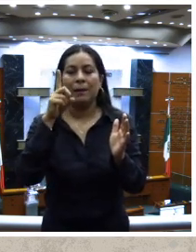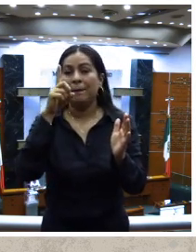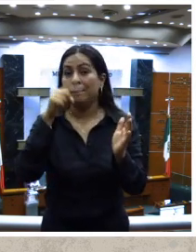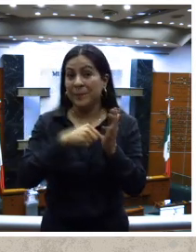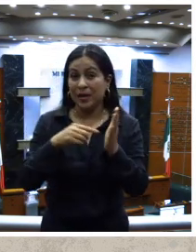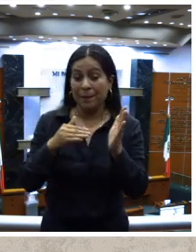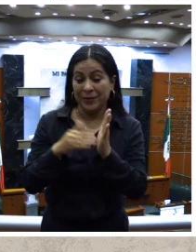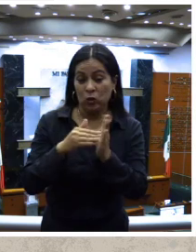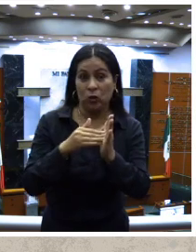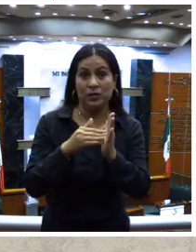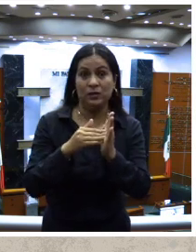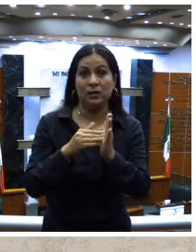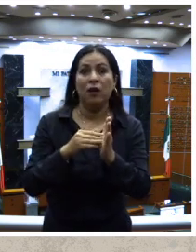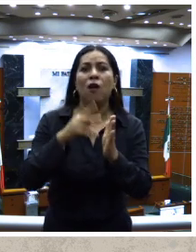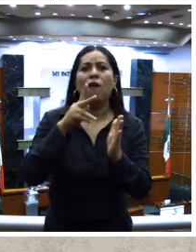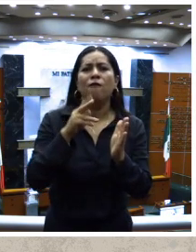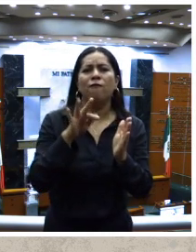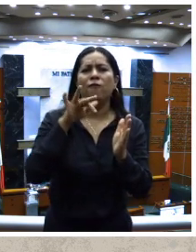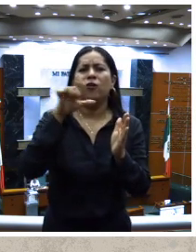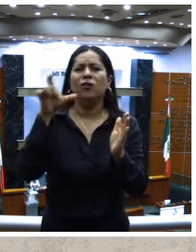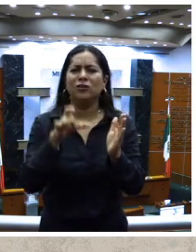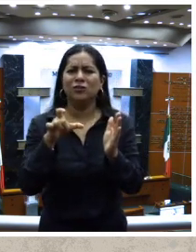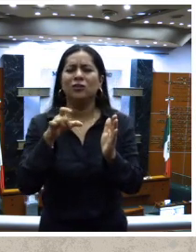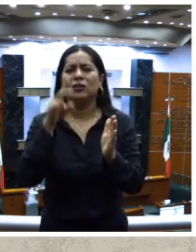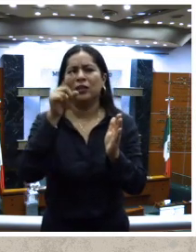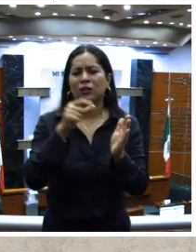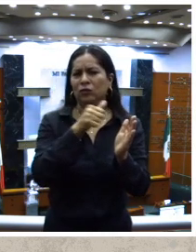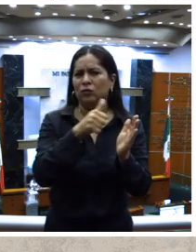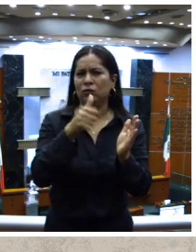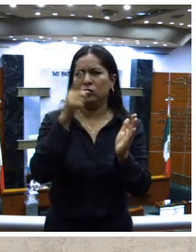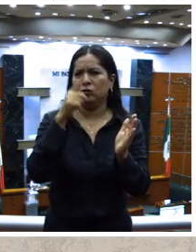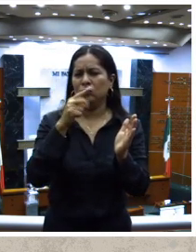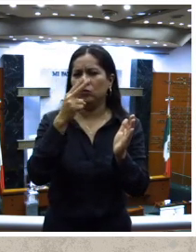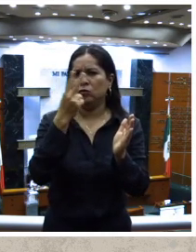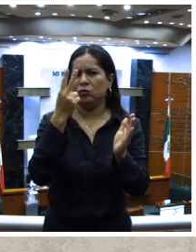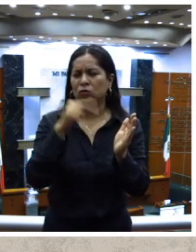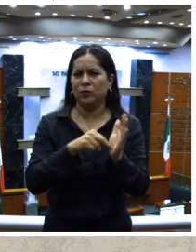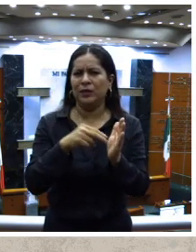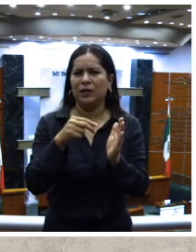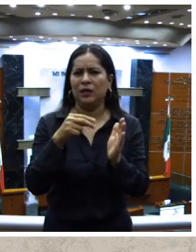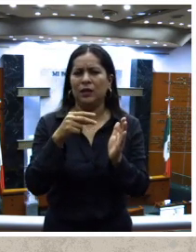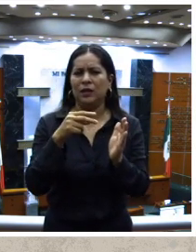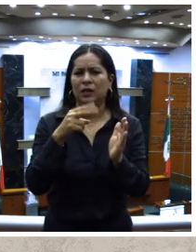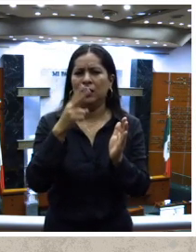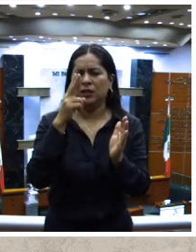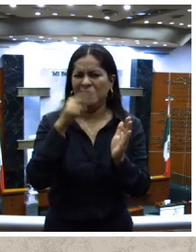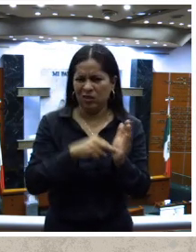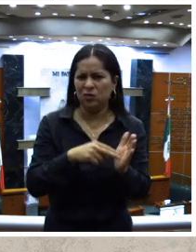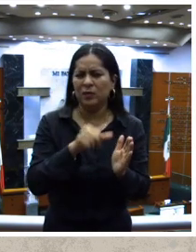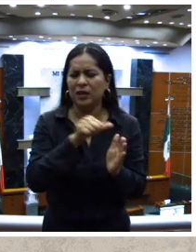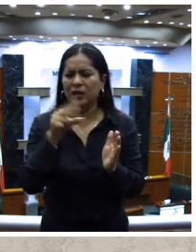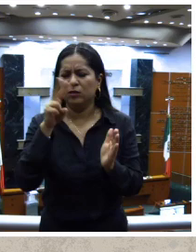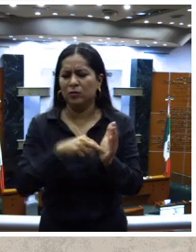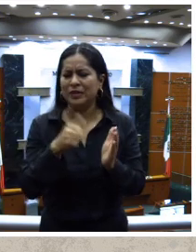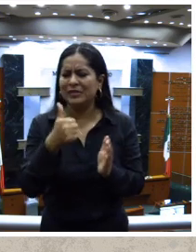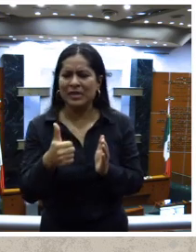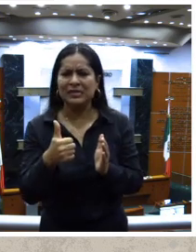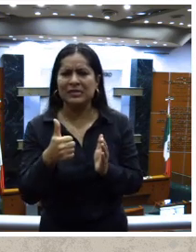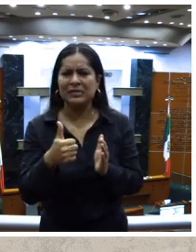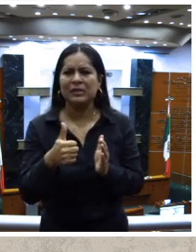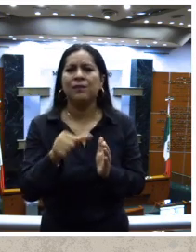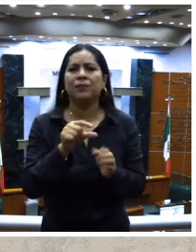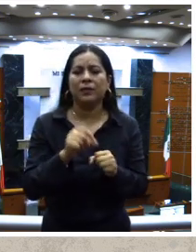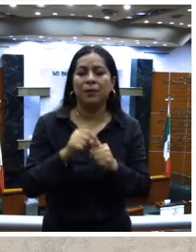1.030 mil millones de pesos. Vicente Fox, de 2006 a 2002, del 2000 a 2006,